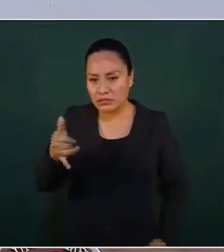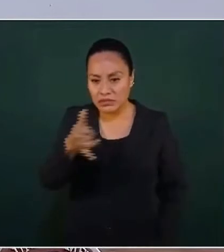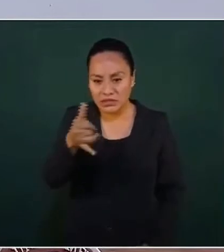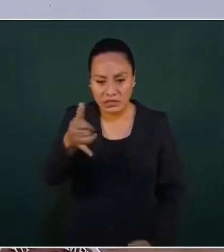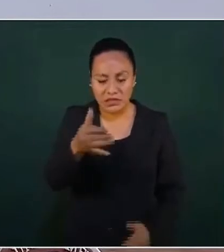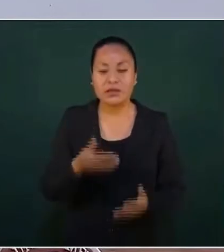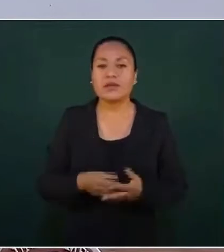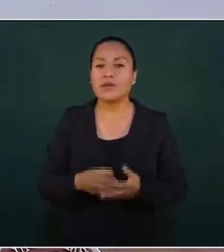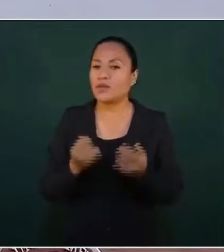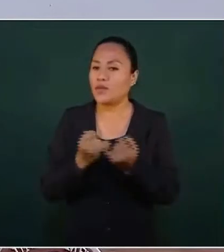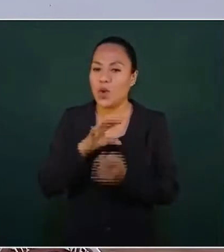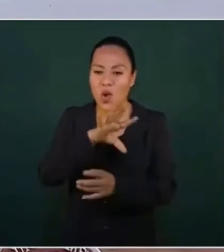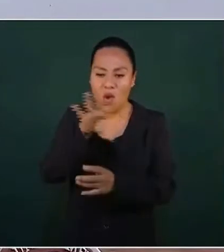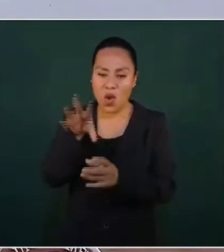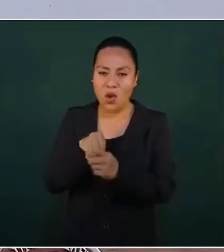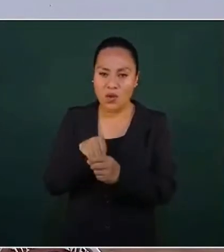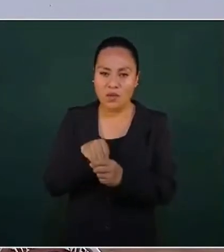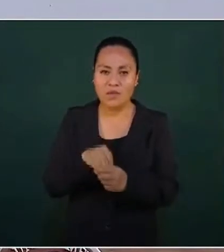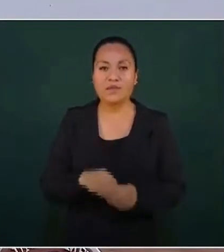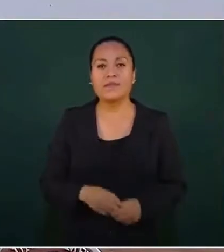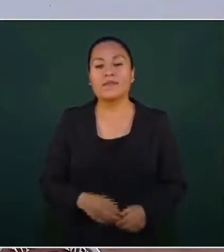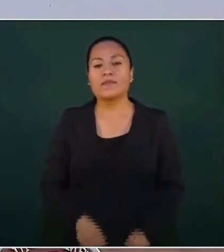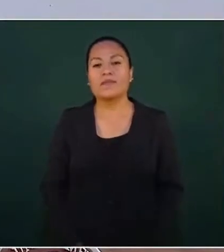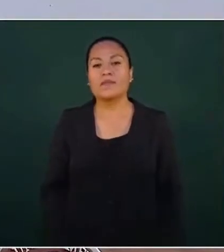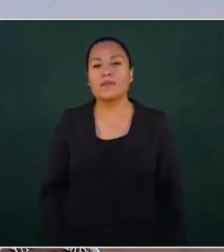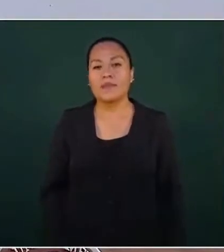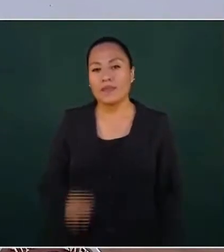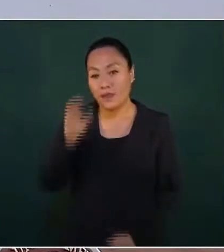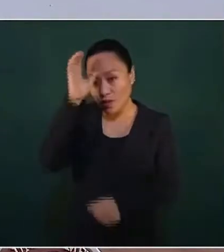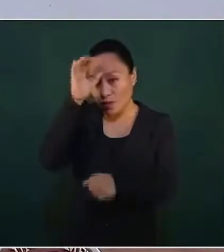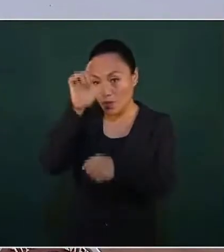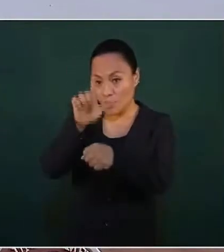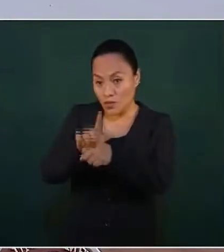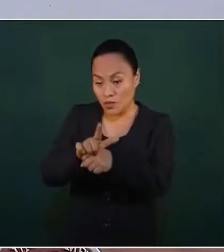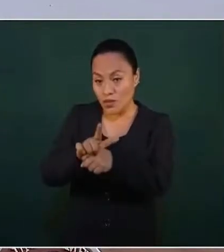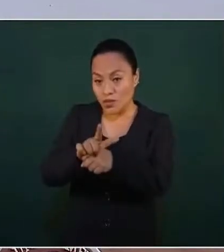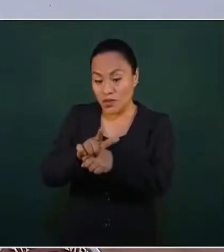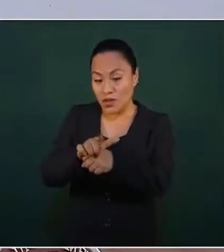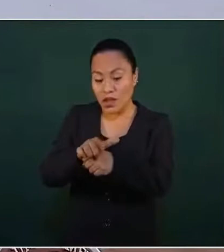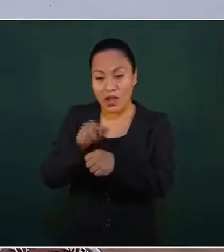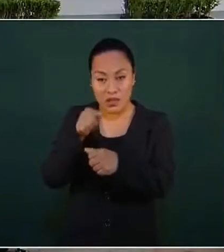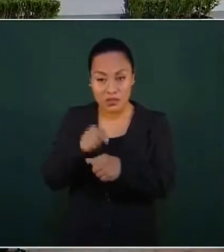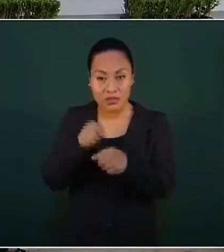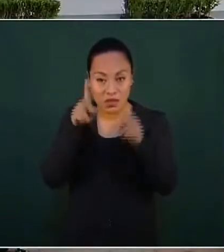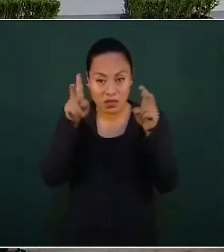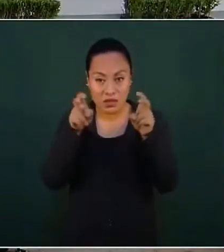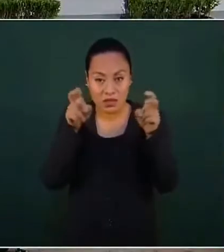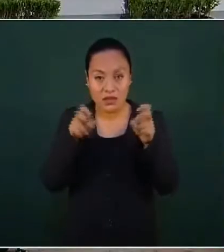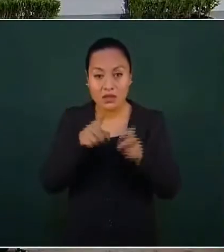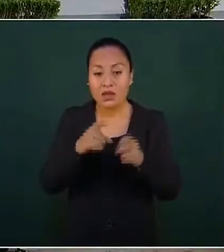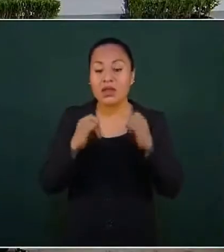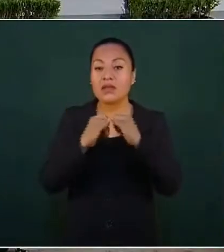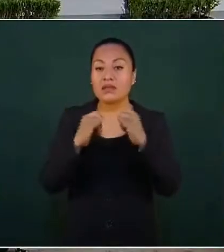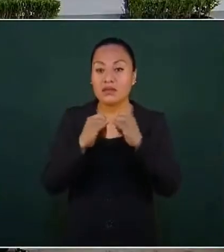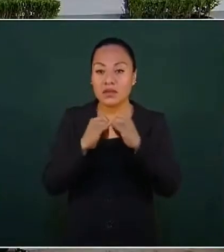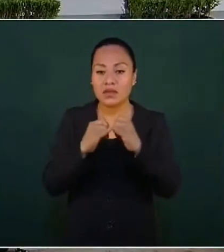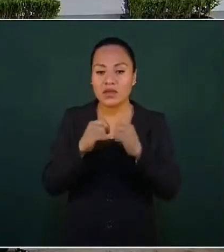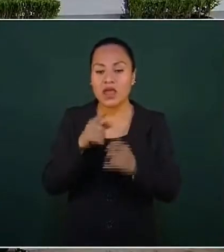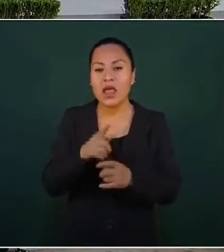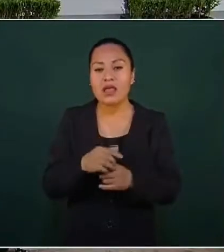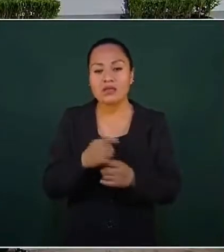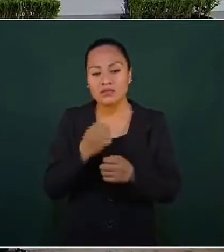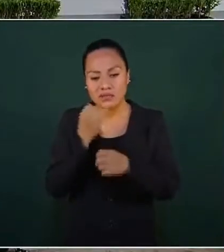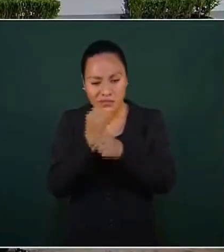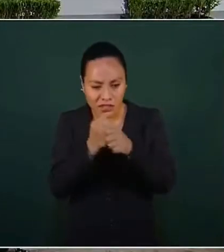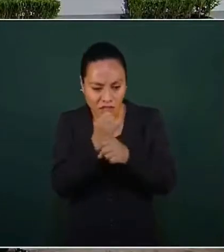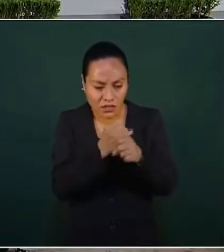estructuralmente. En el caso de cultura, participan, por un lado, el Instituto Nacional de Antropología e Historia